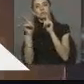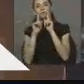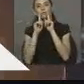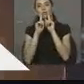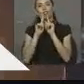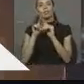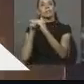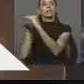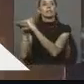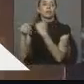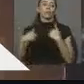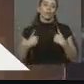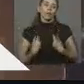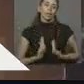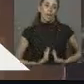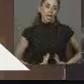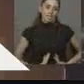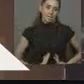cansada.